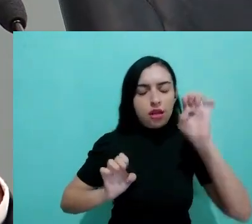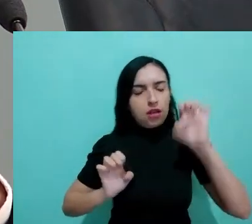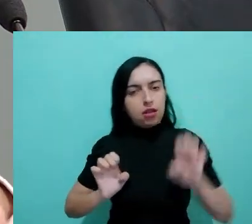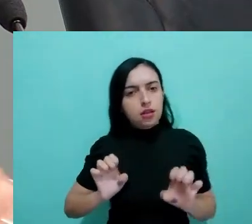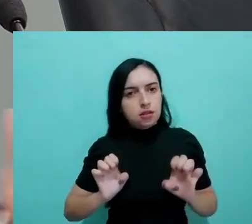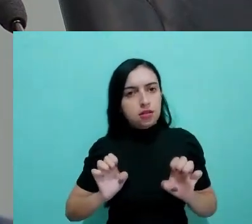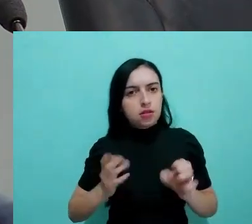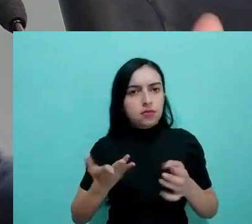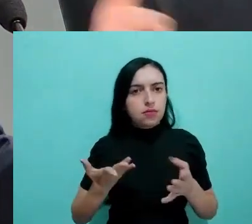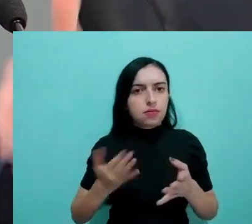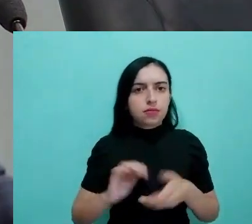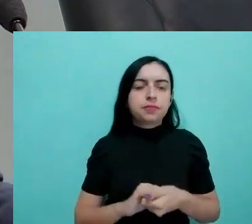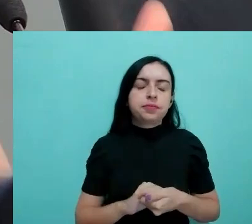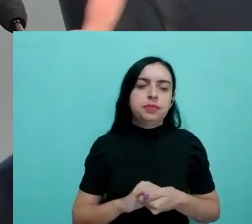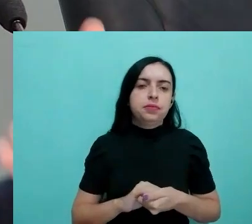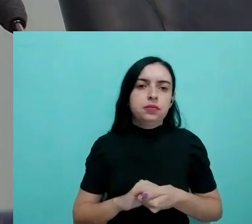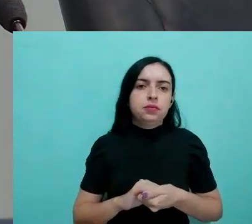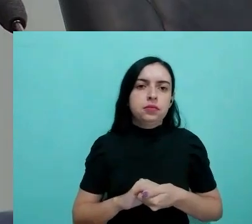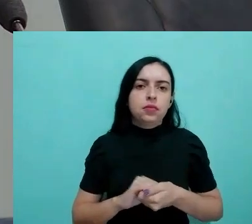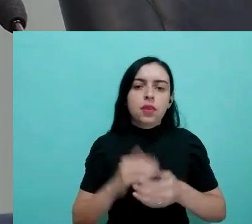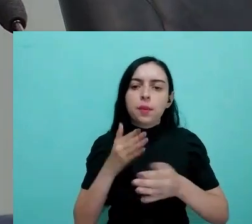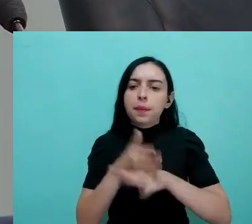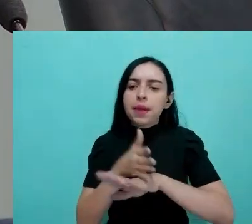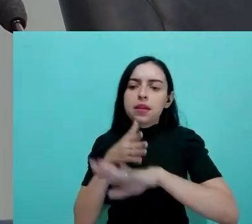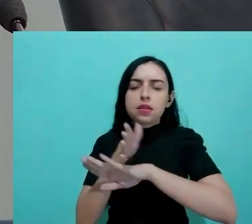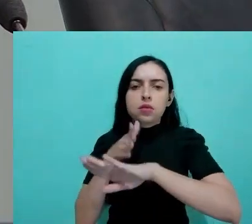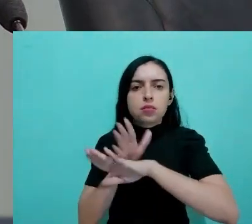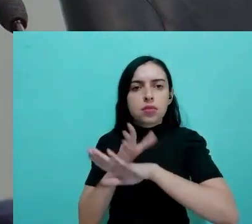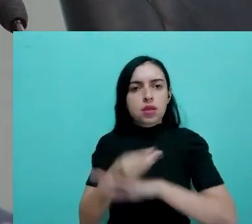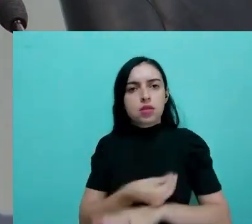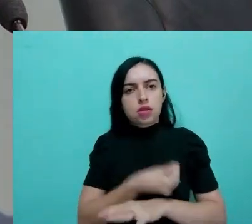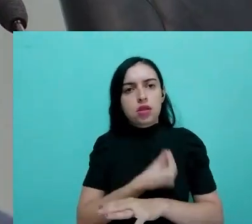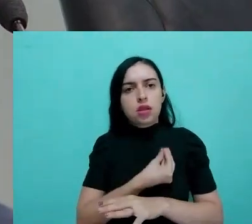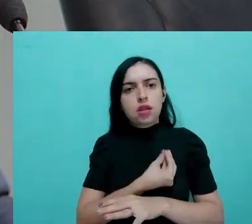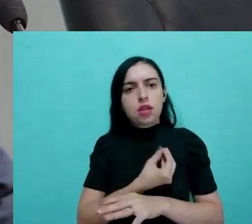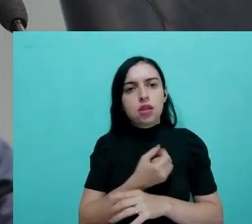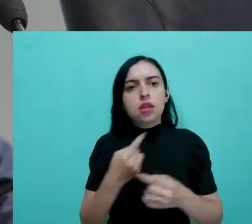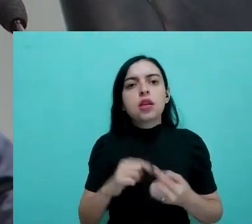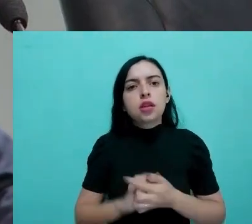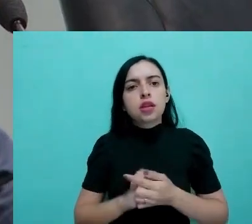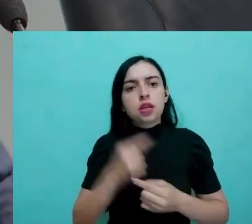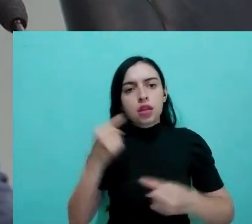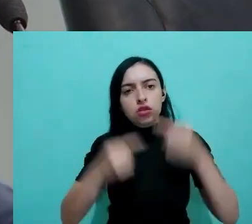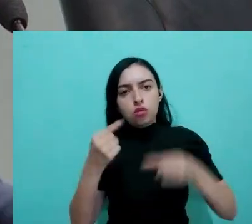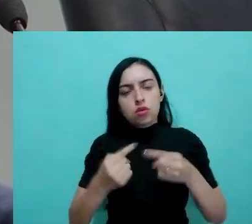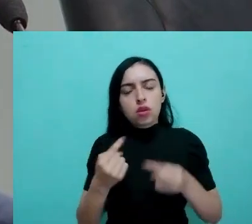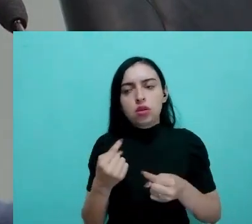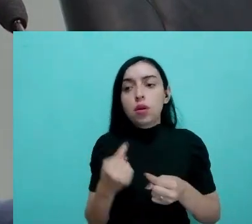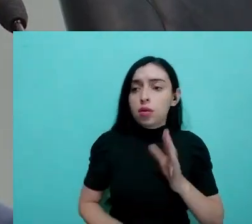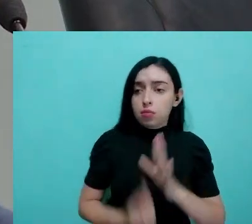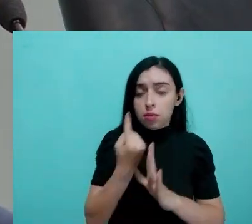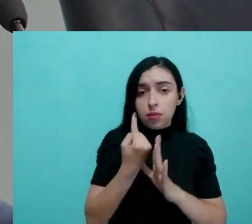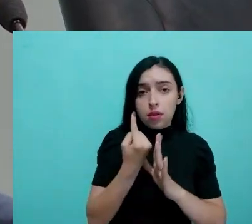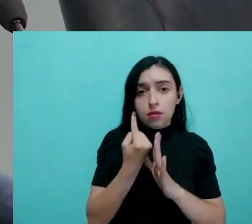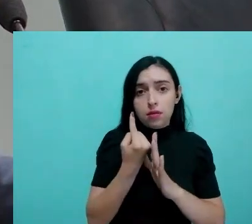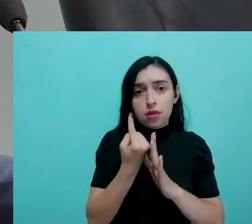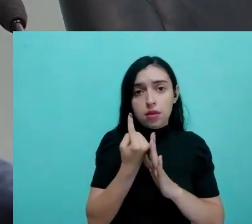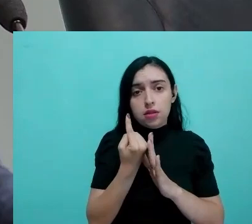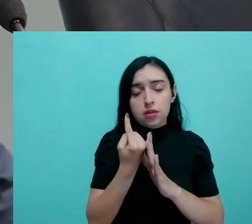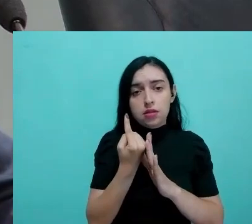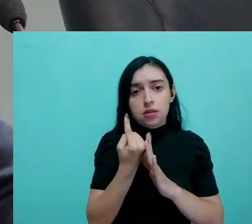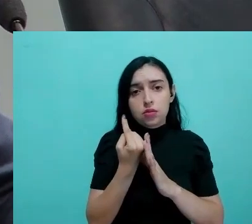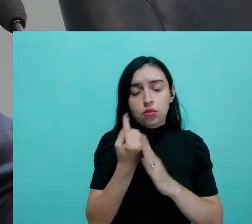extrema derecha, participar en las instituciones. Y fue la primera vez durante nuestra